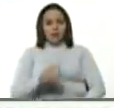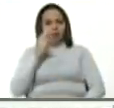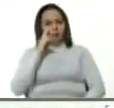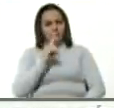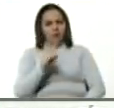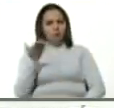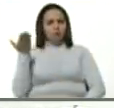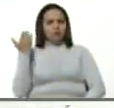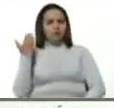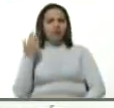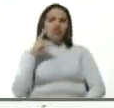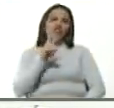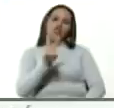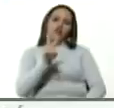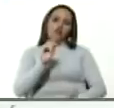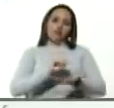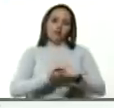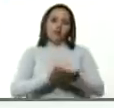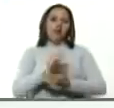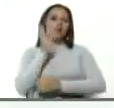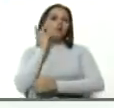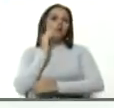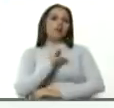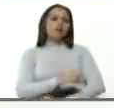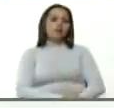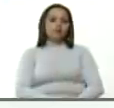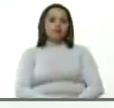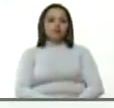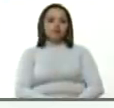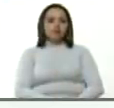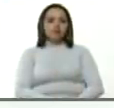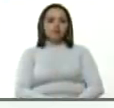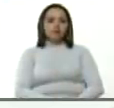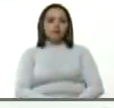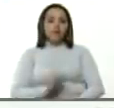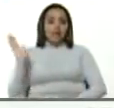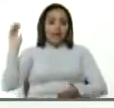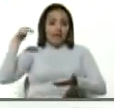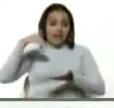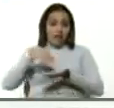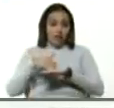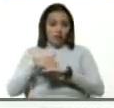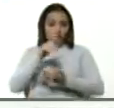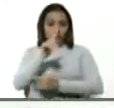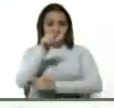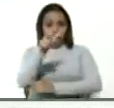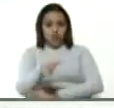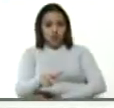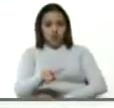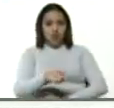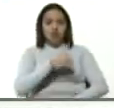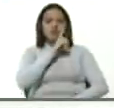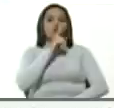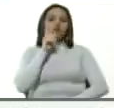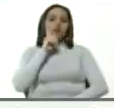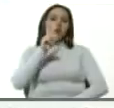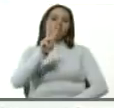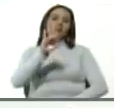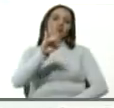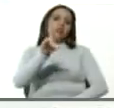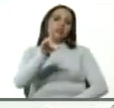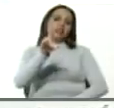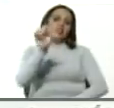recientes. Por ejemplo, en Aragua, un ciudadano de nombre Wilson Ivanoe